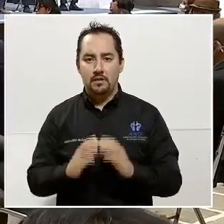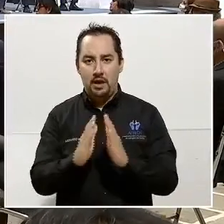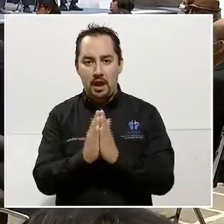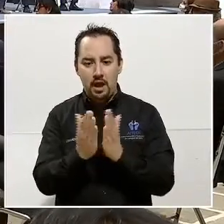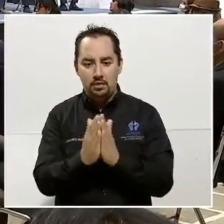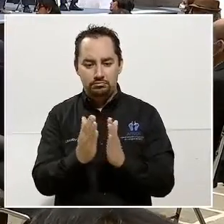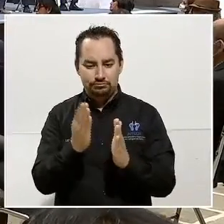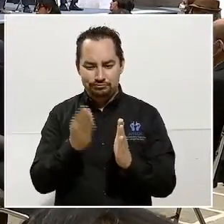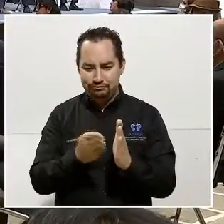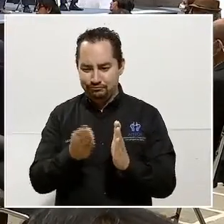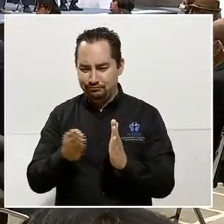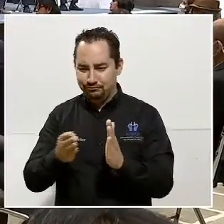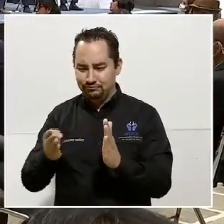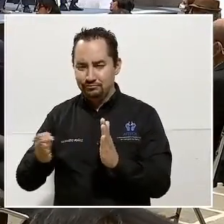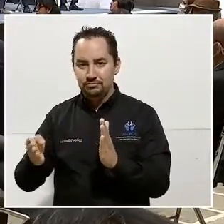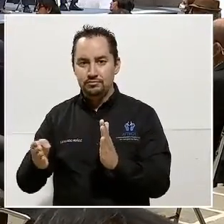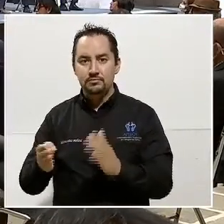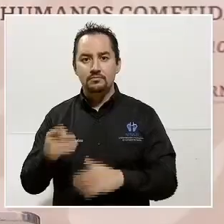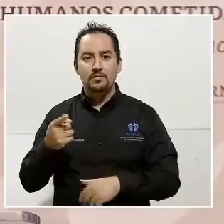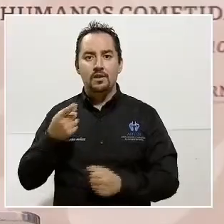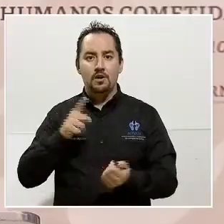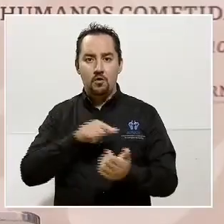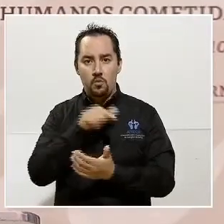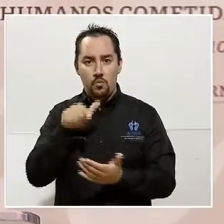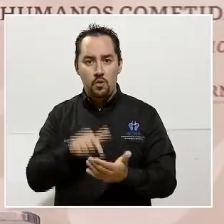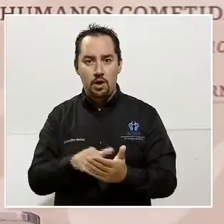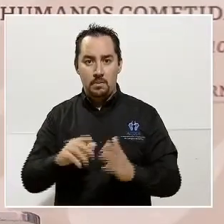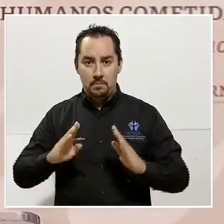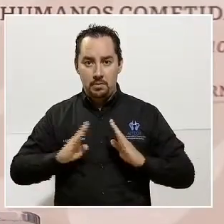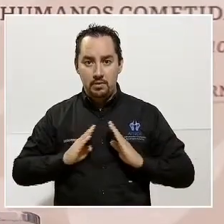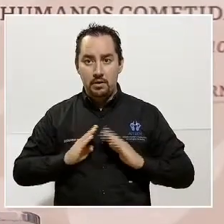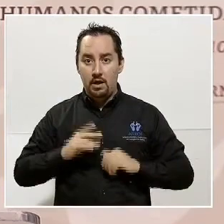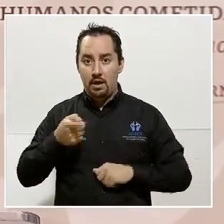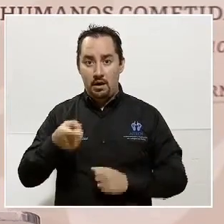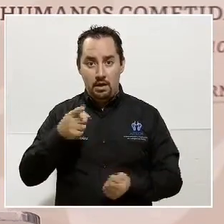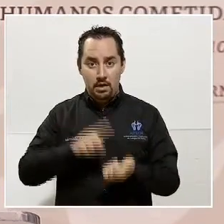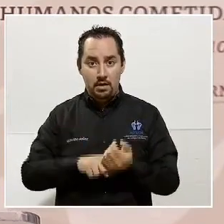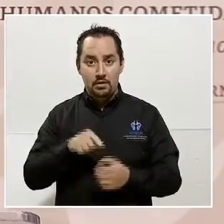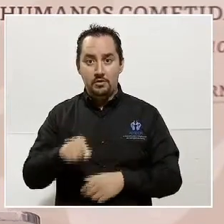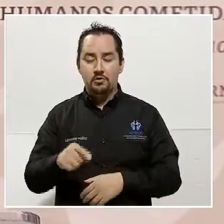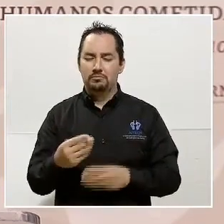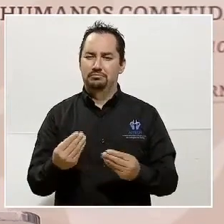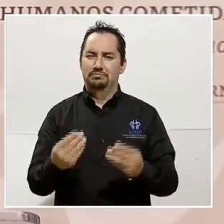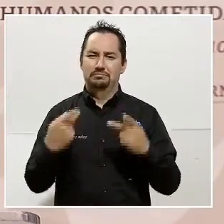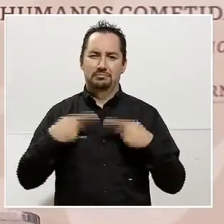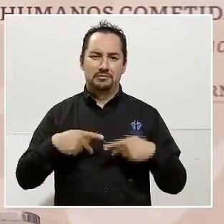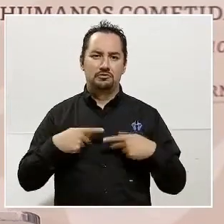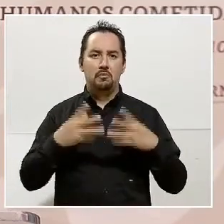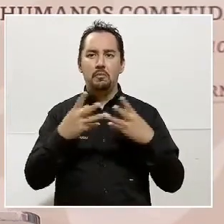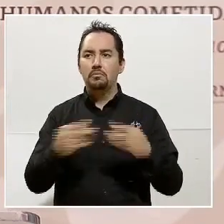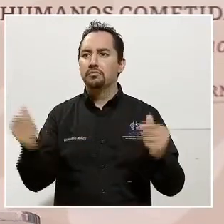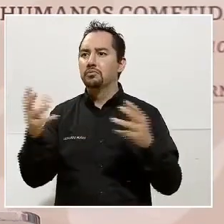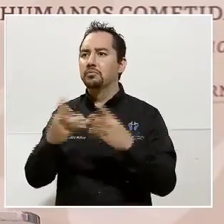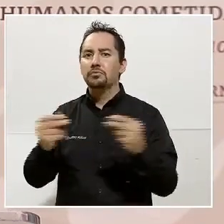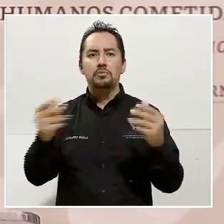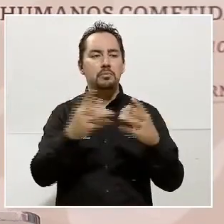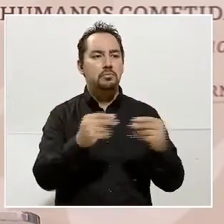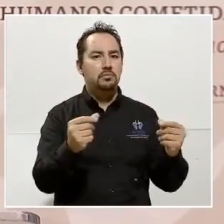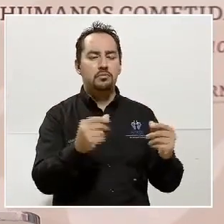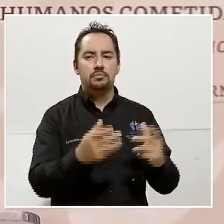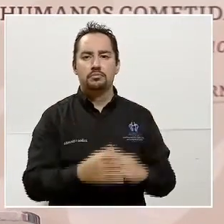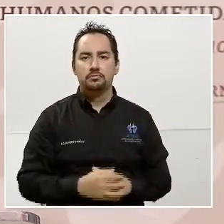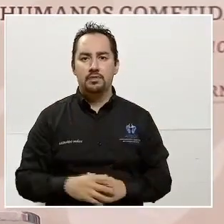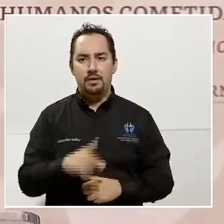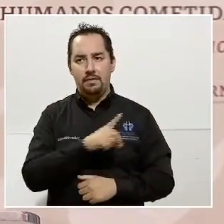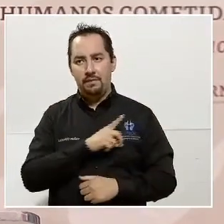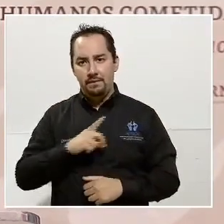las instalaciones militares en cuyas entrañas desaparecieron la mayoría de nuestros familiares y compañeros,